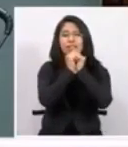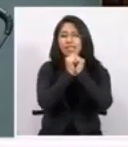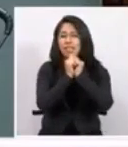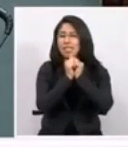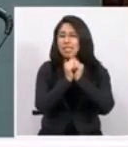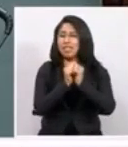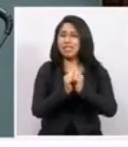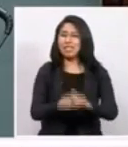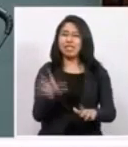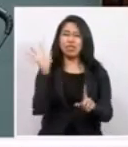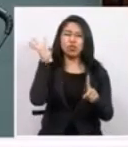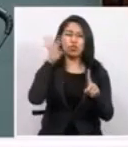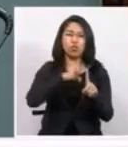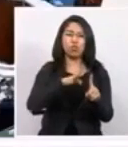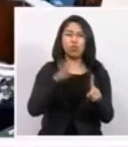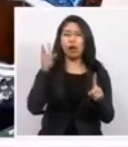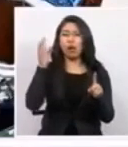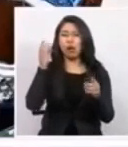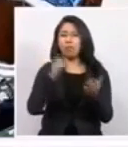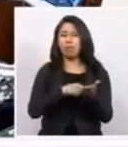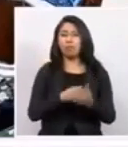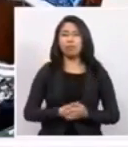ninguna naturaleza.